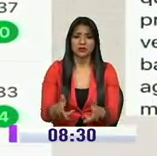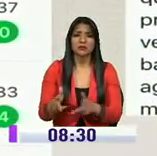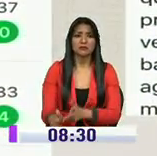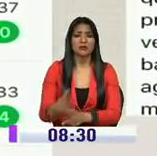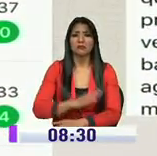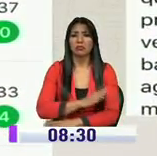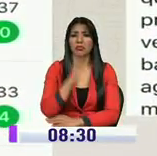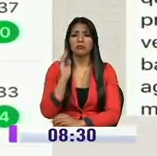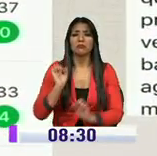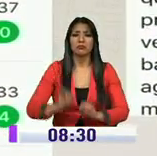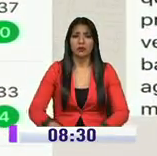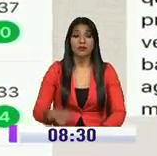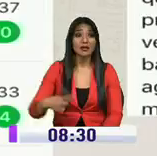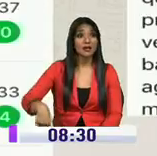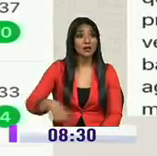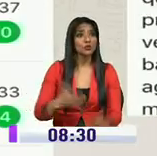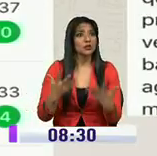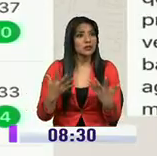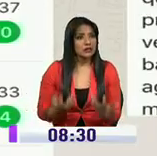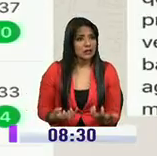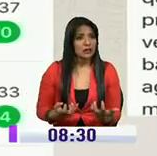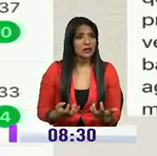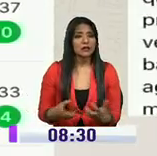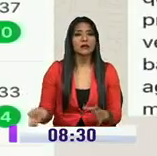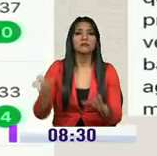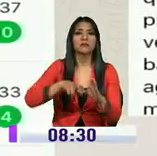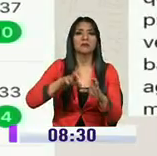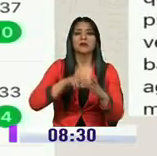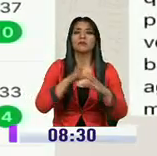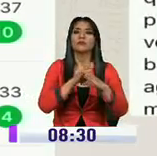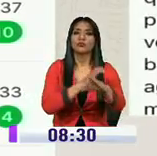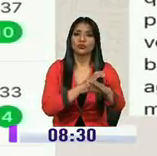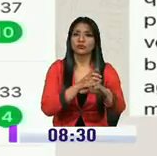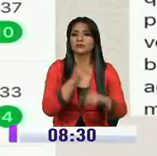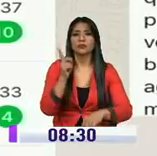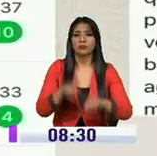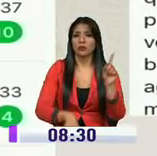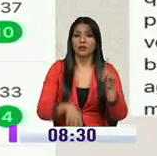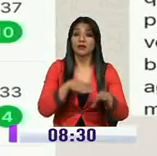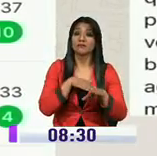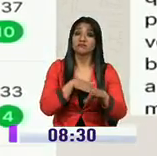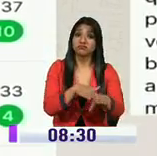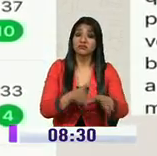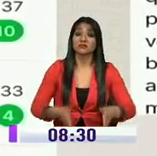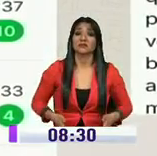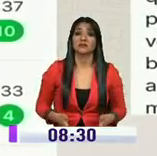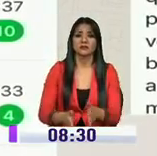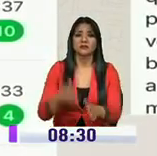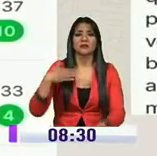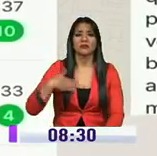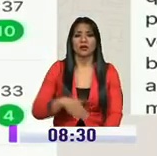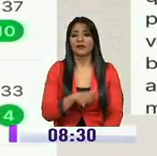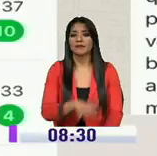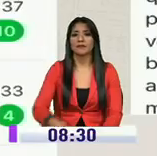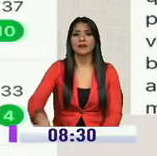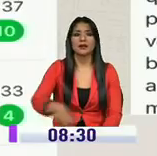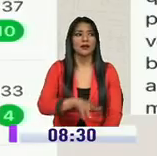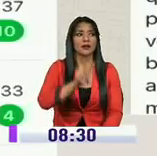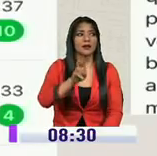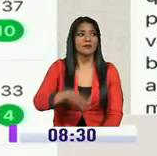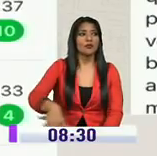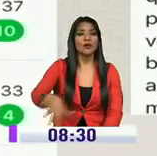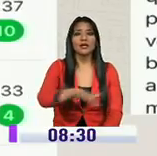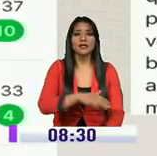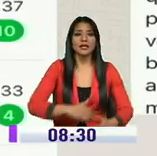tiempo que ellos quieren para tomar y esperar pasajeros, provocando gran congestión para vehículos que vienen por la Simón Bolívar y bajamos al valle. En ciertas horas no existe agente